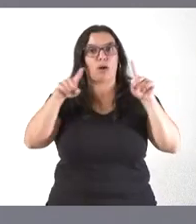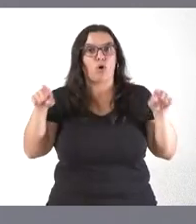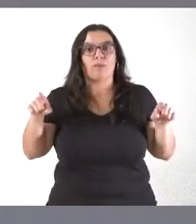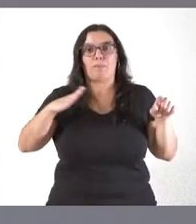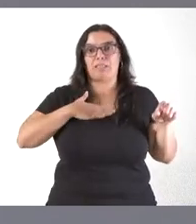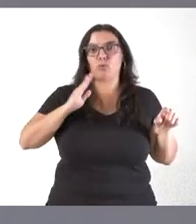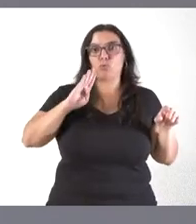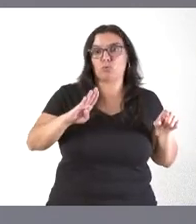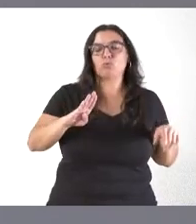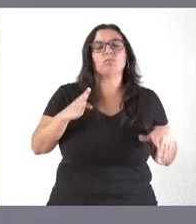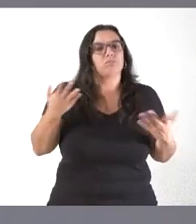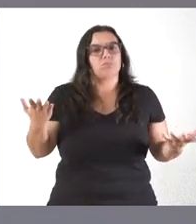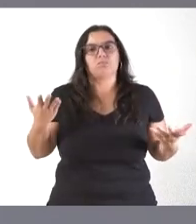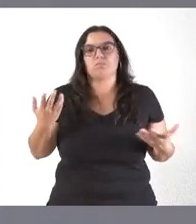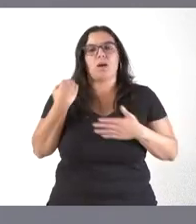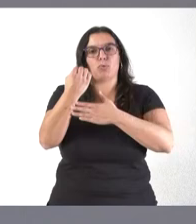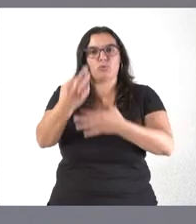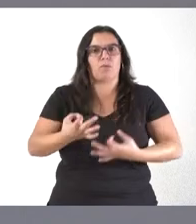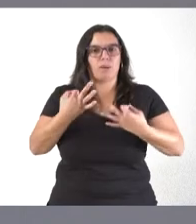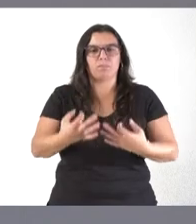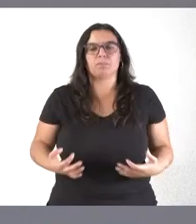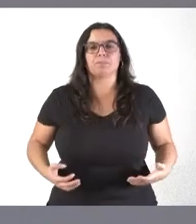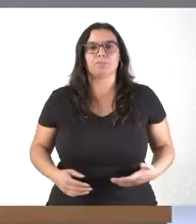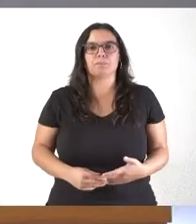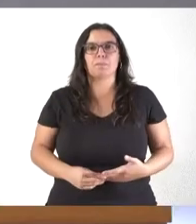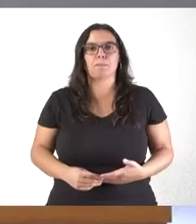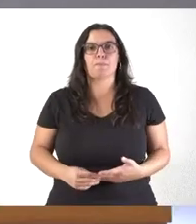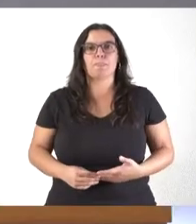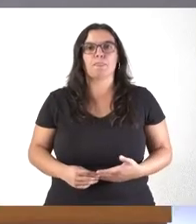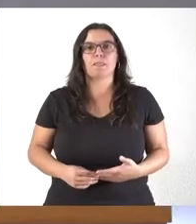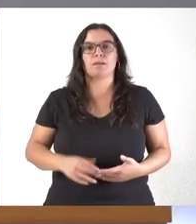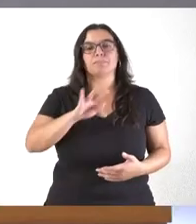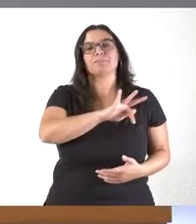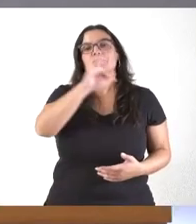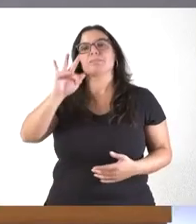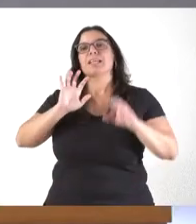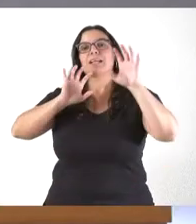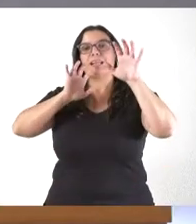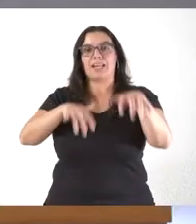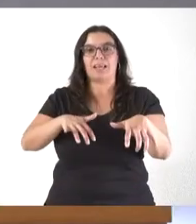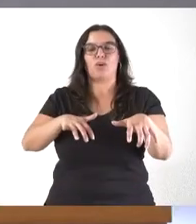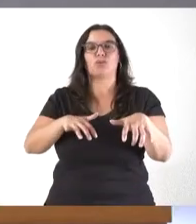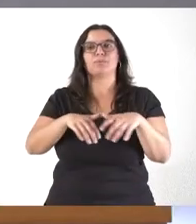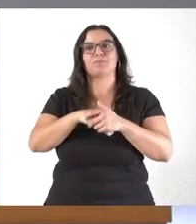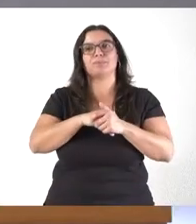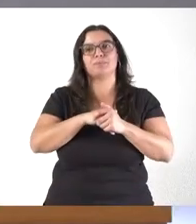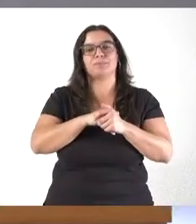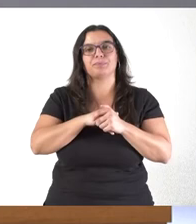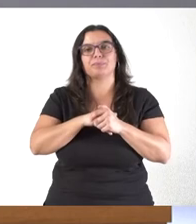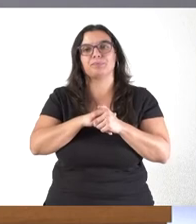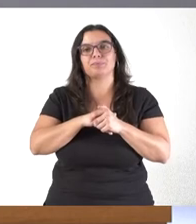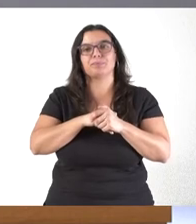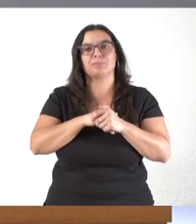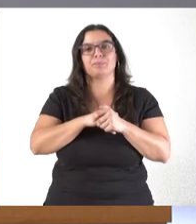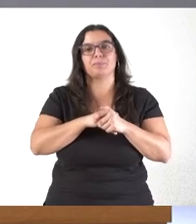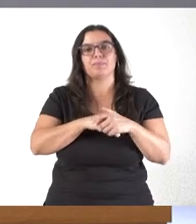su patrimonio incluido el acueducto Pues ahí nos tendrá siempre en León tenemos como otros muchos jueves siguiendo la rueda de prensa Carlos